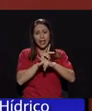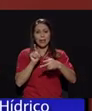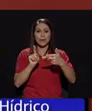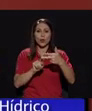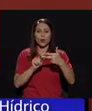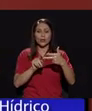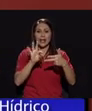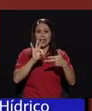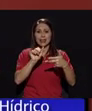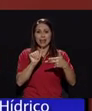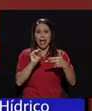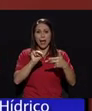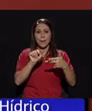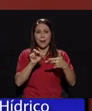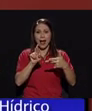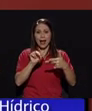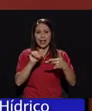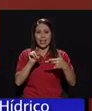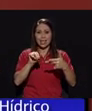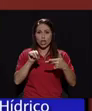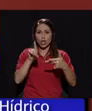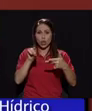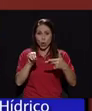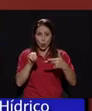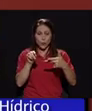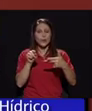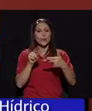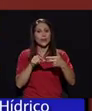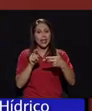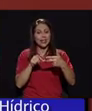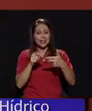está Tamarindo, está